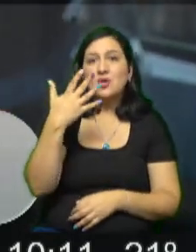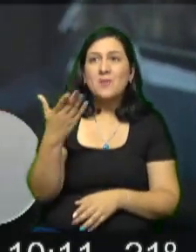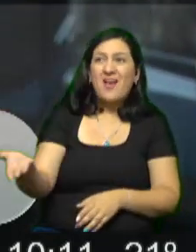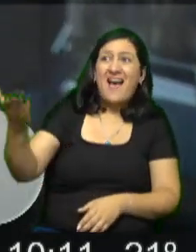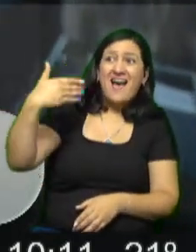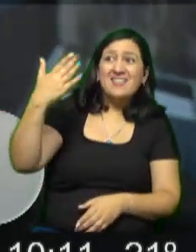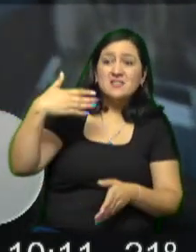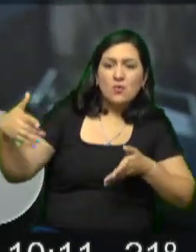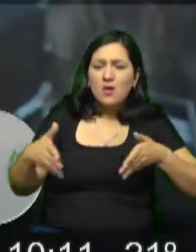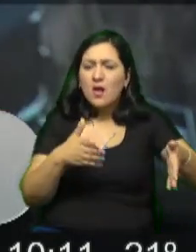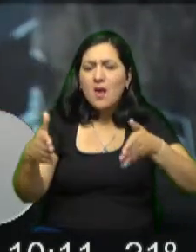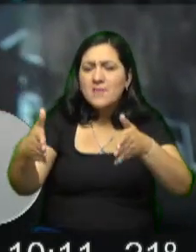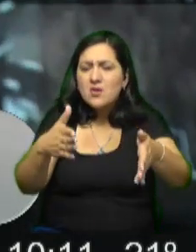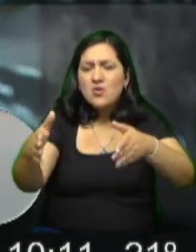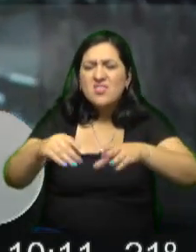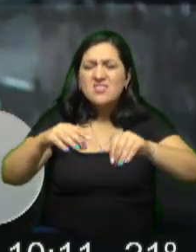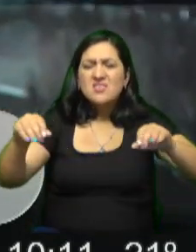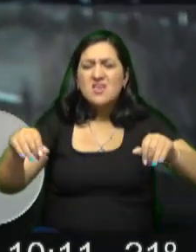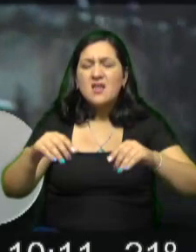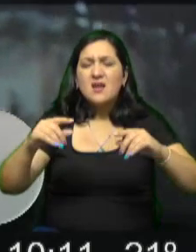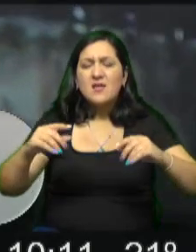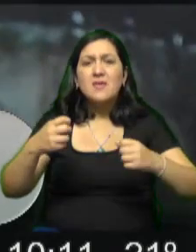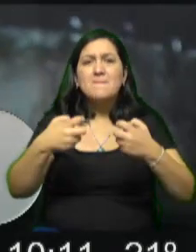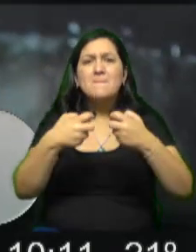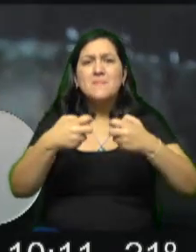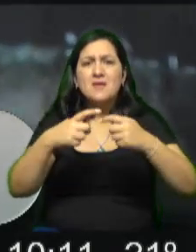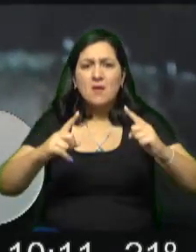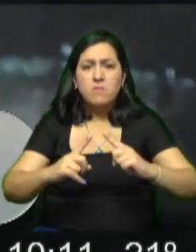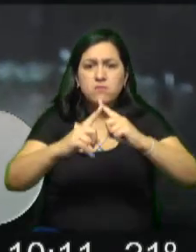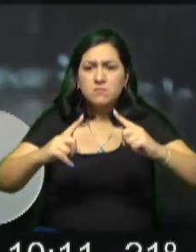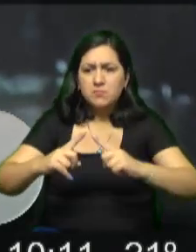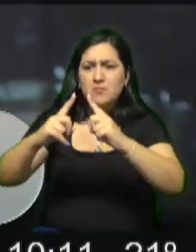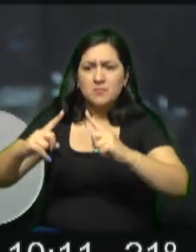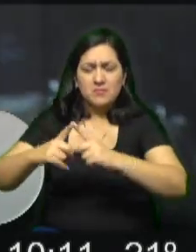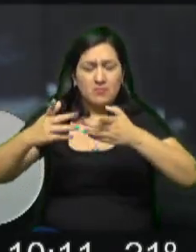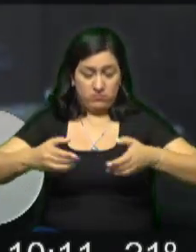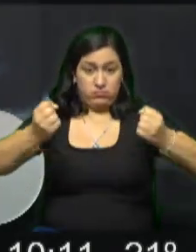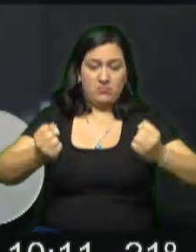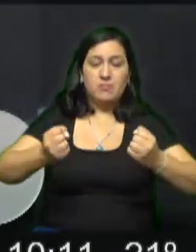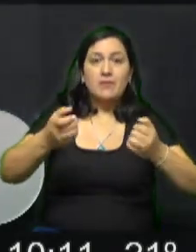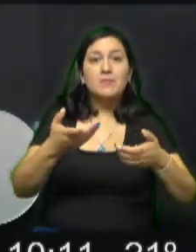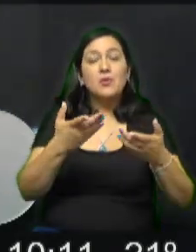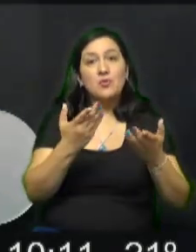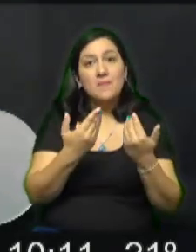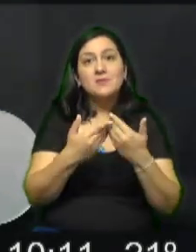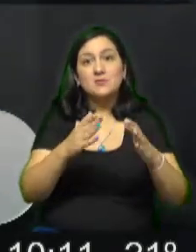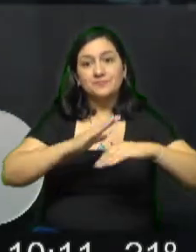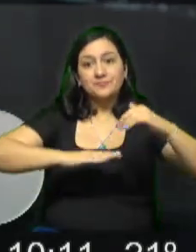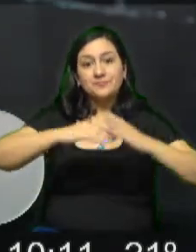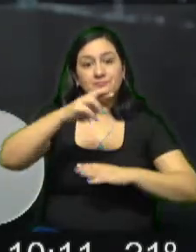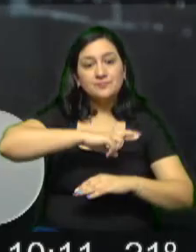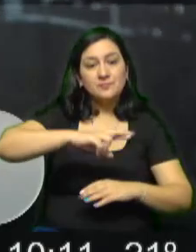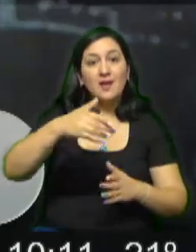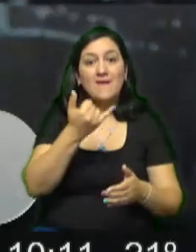camino de tierra, de piedra, de punta, así que... Entonces, cuando empezó a construirse, había desvíos. Había que